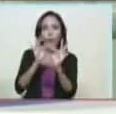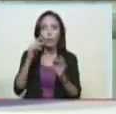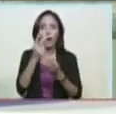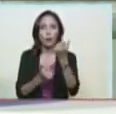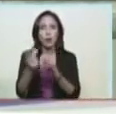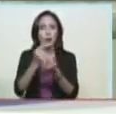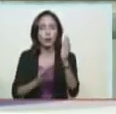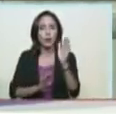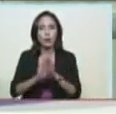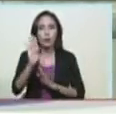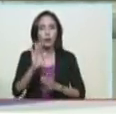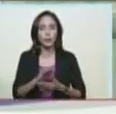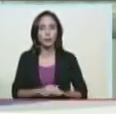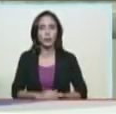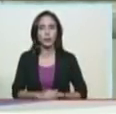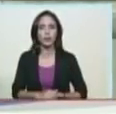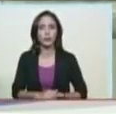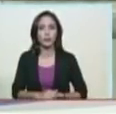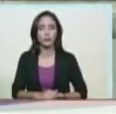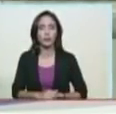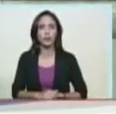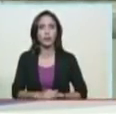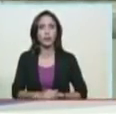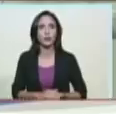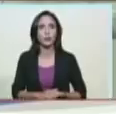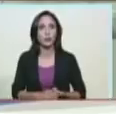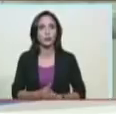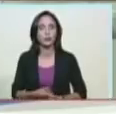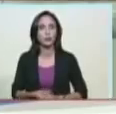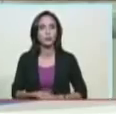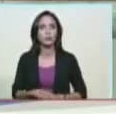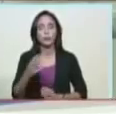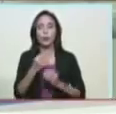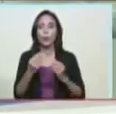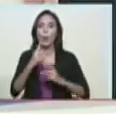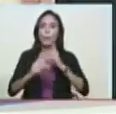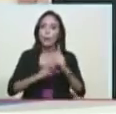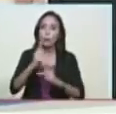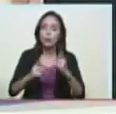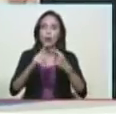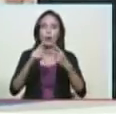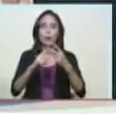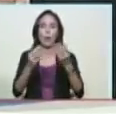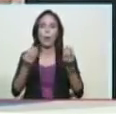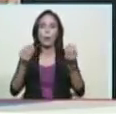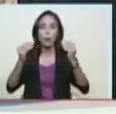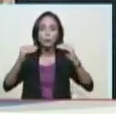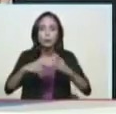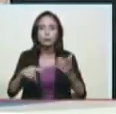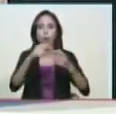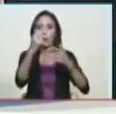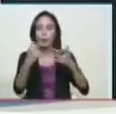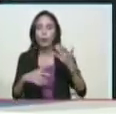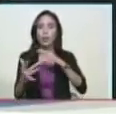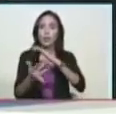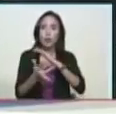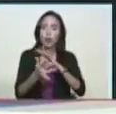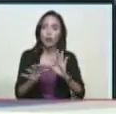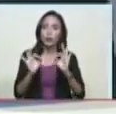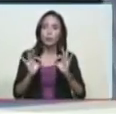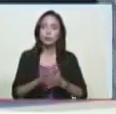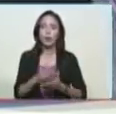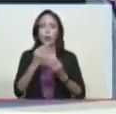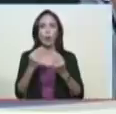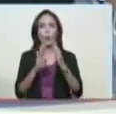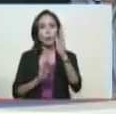económico diversificado productivo pertinente lo tecnológico ha